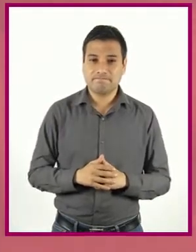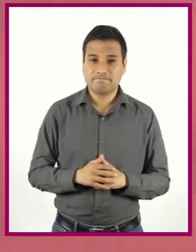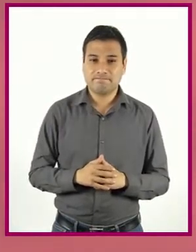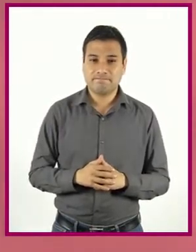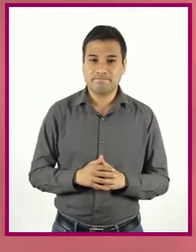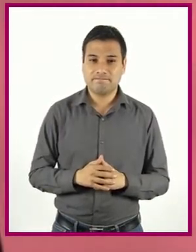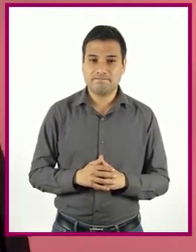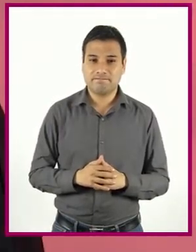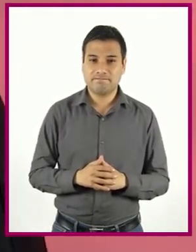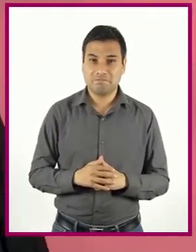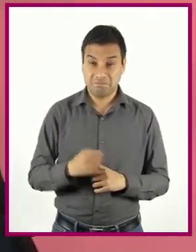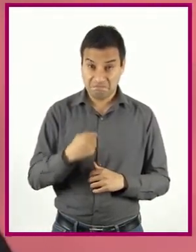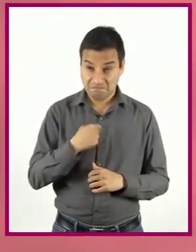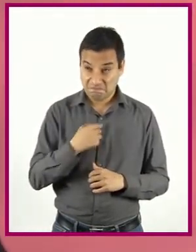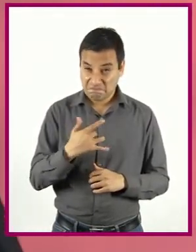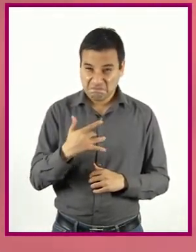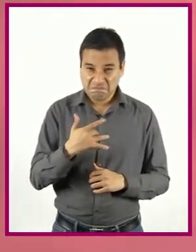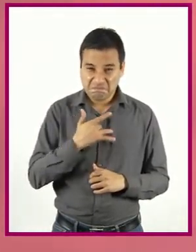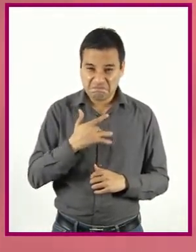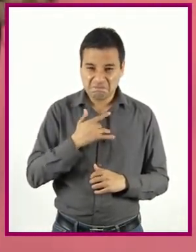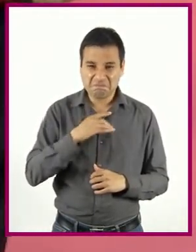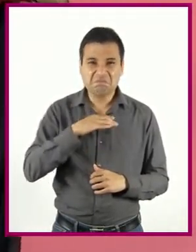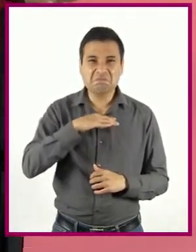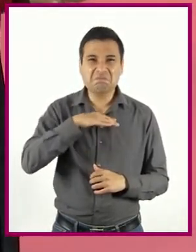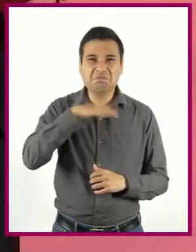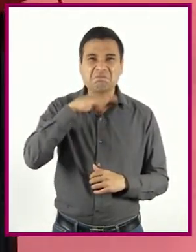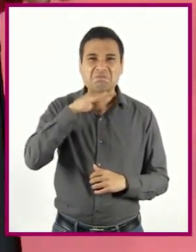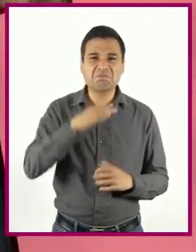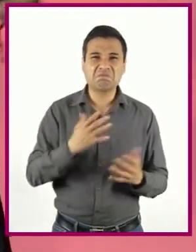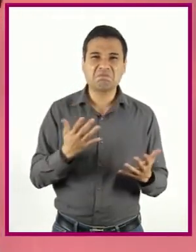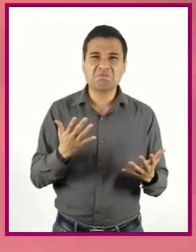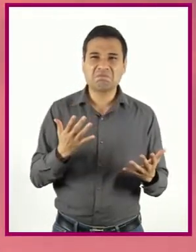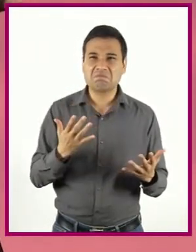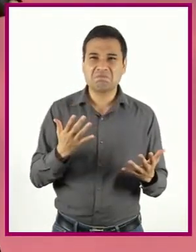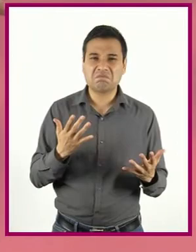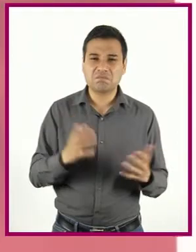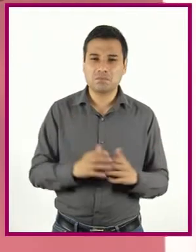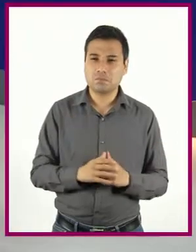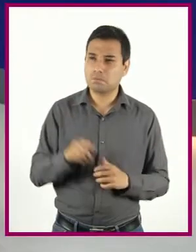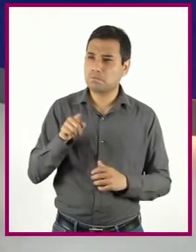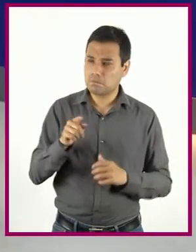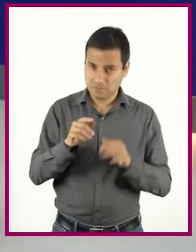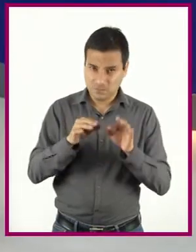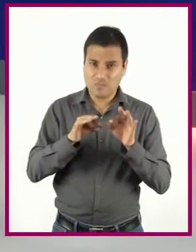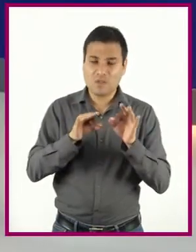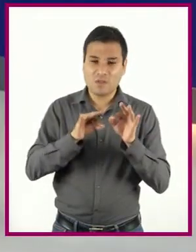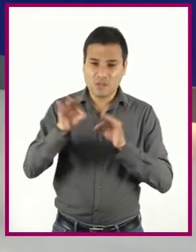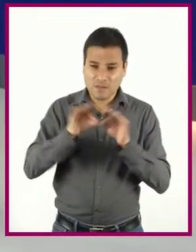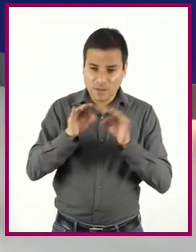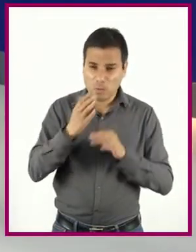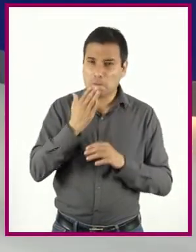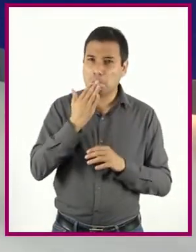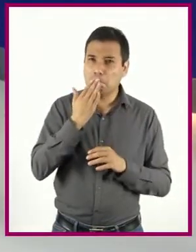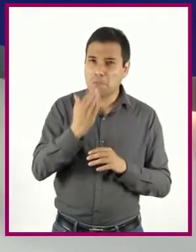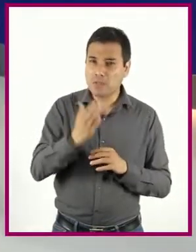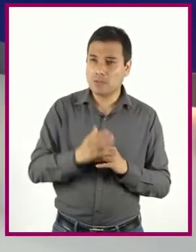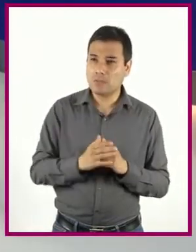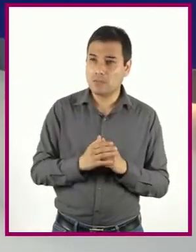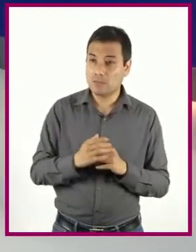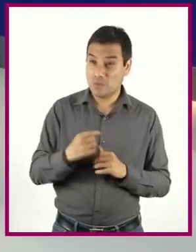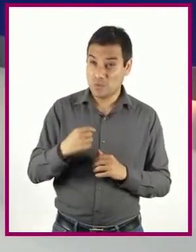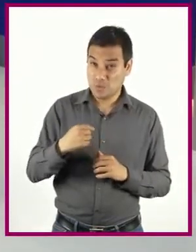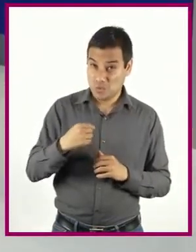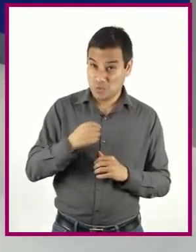me llegó a mi corazón radiactivo. A pesar de que han hecho un buen trabajo, no tengo la intención de terminar con